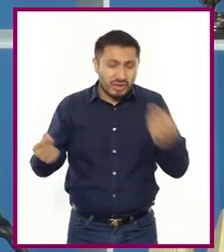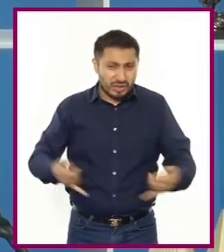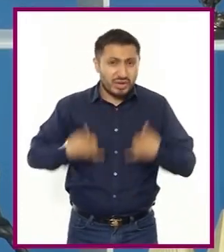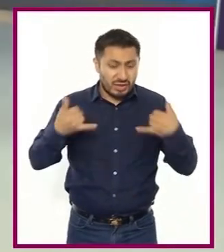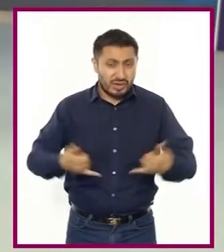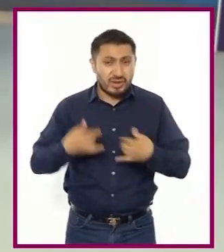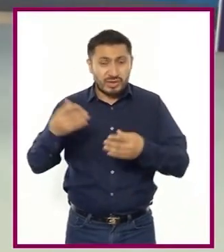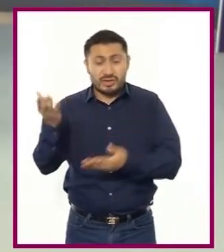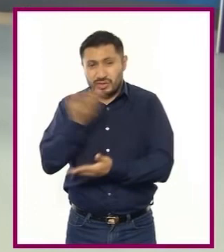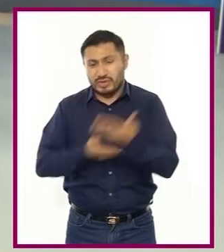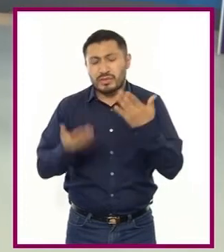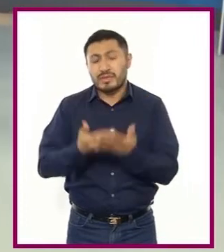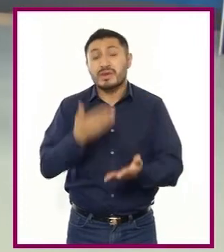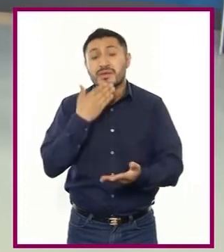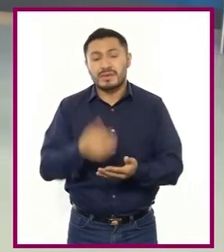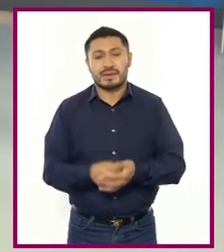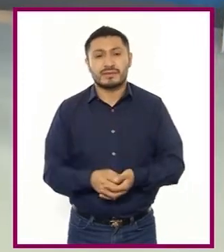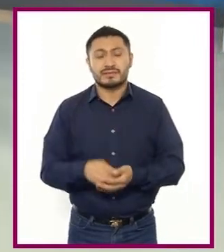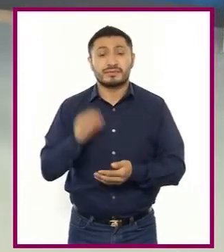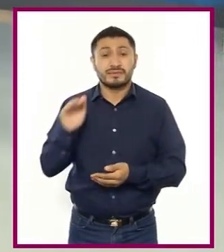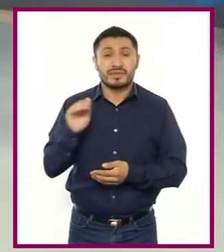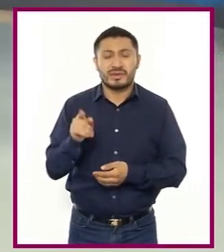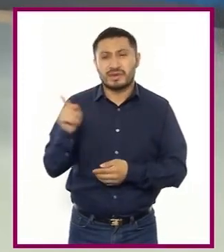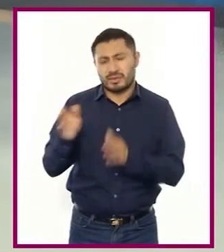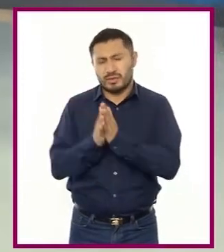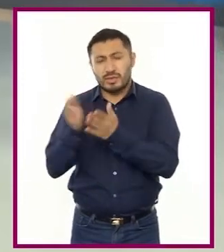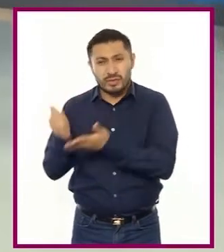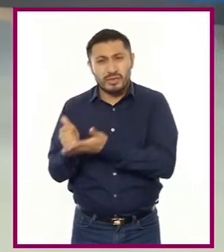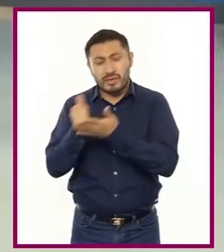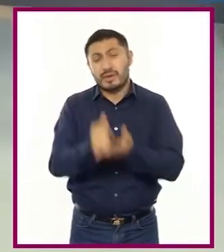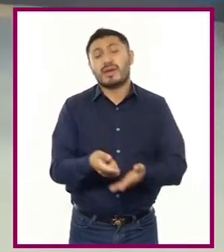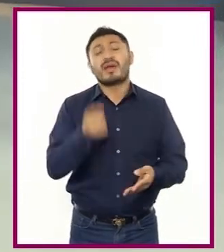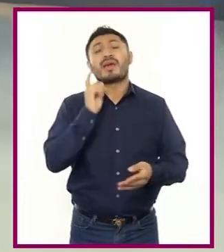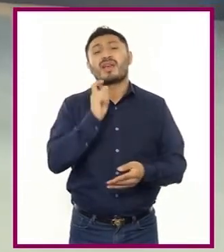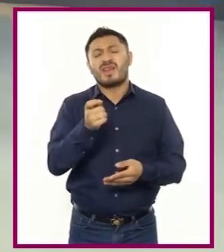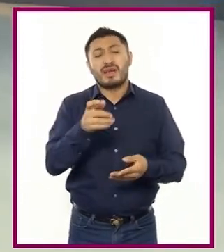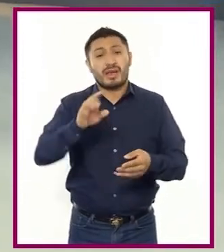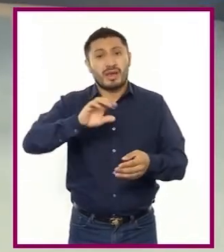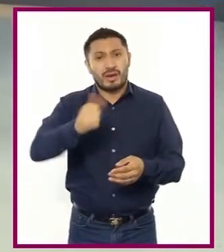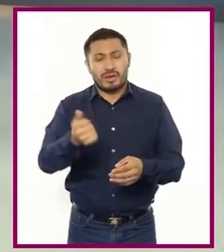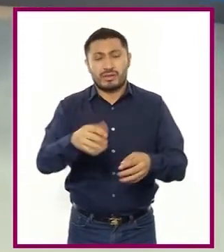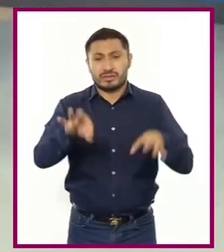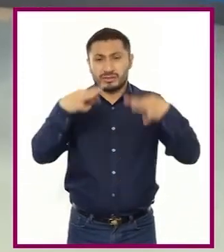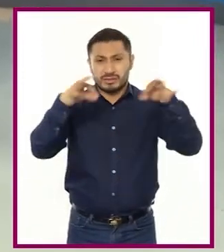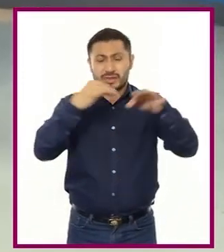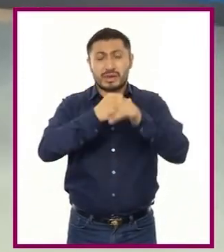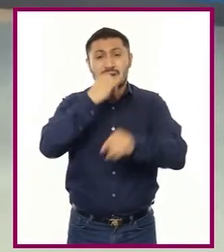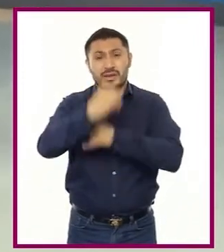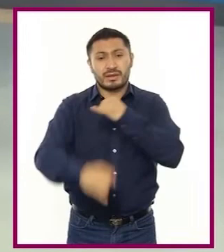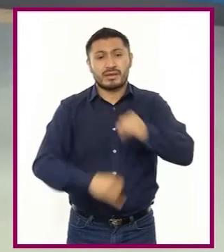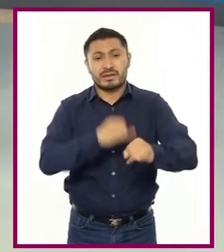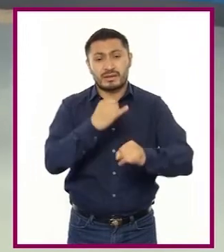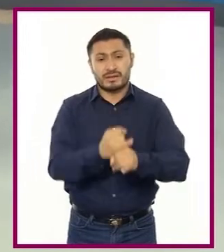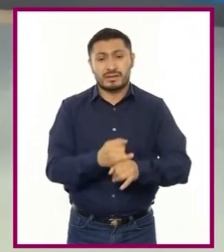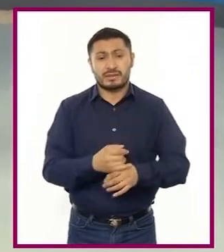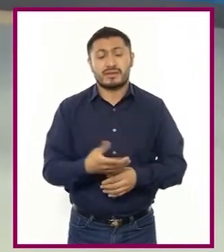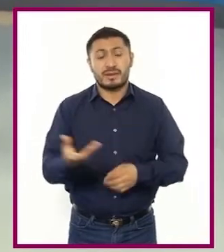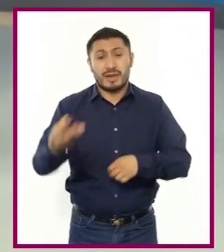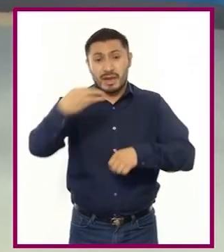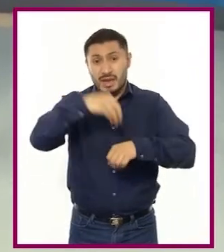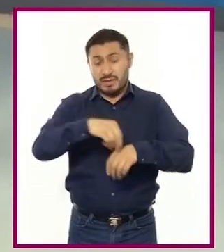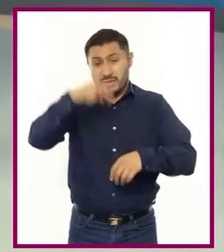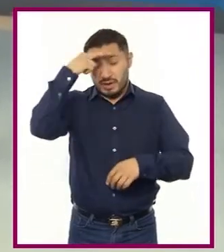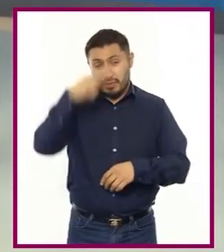edad. Nadia, ¿serías tan amable de indicarnos otros instrumentos internacionales que ha